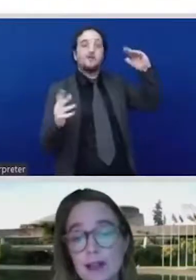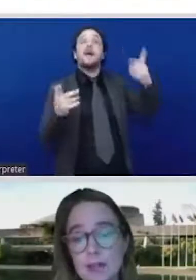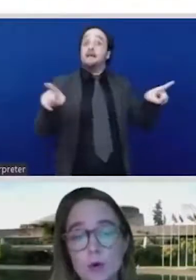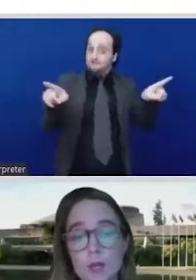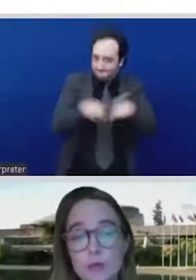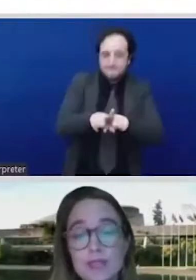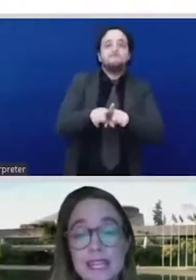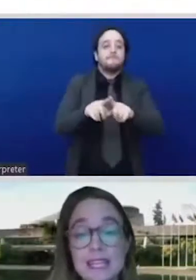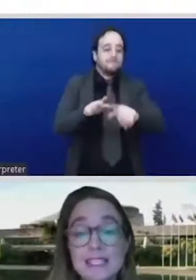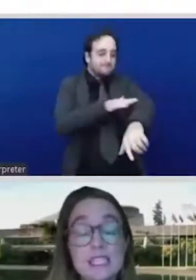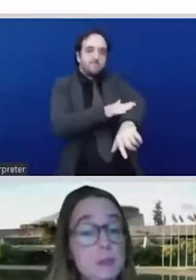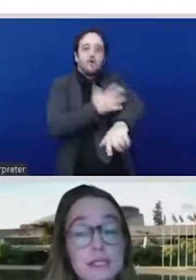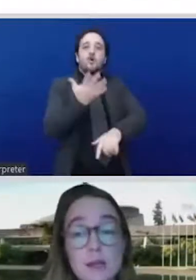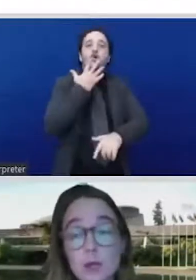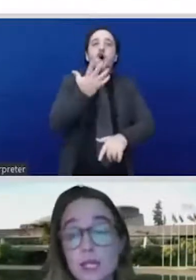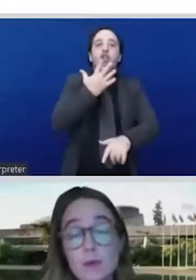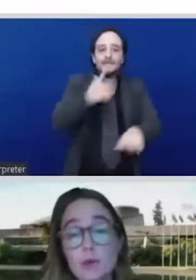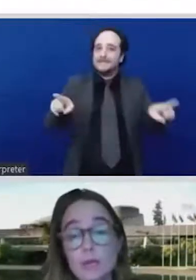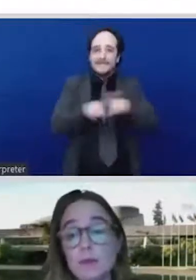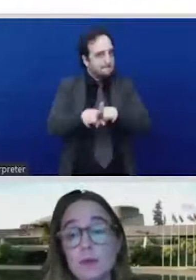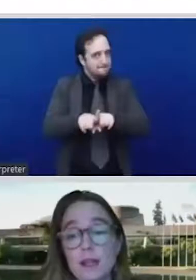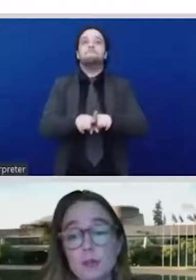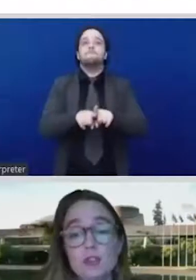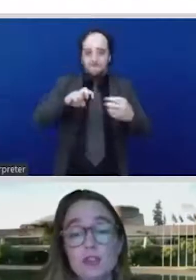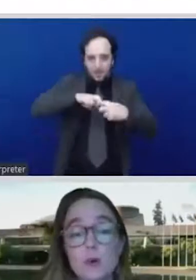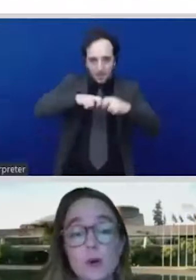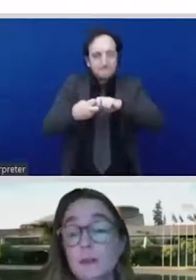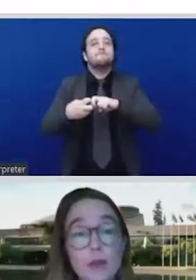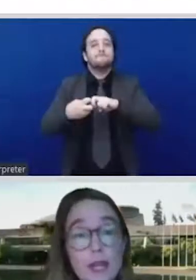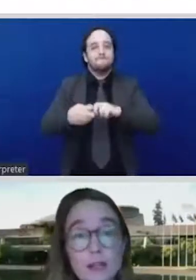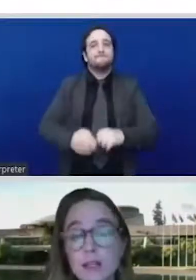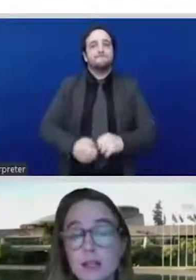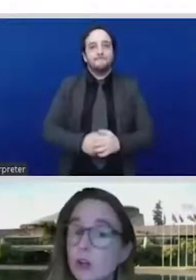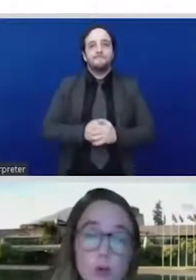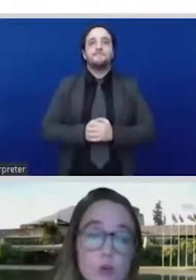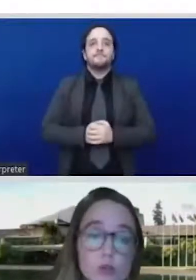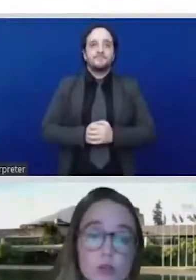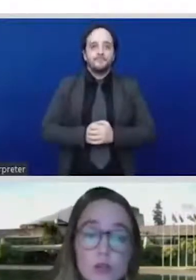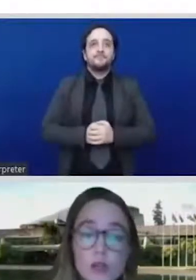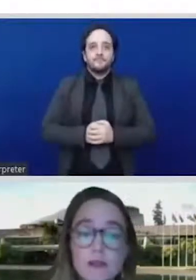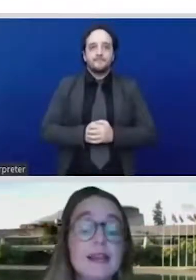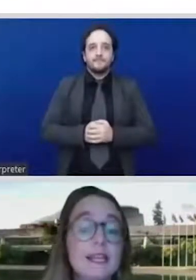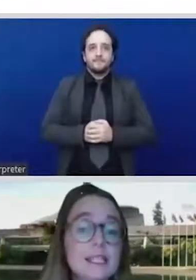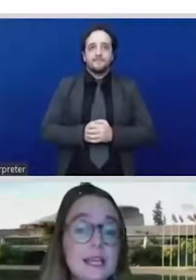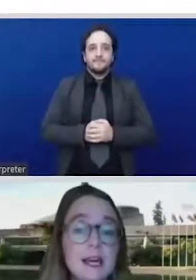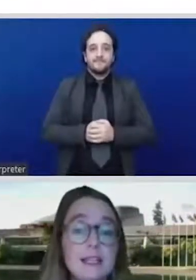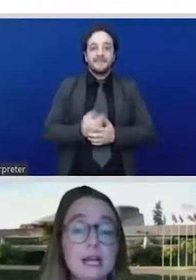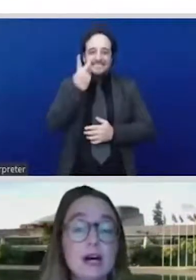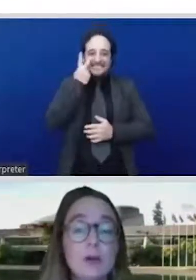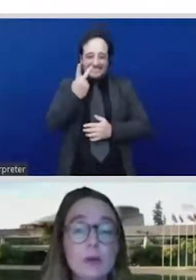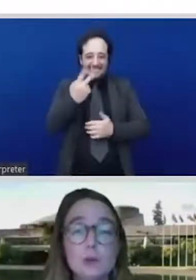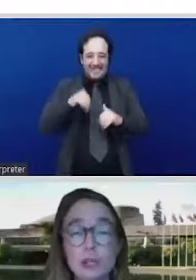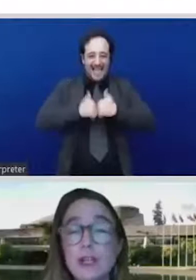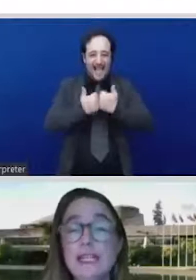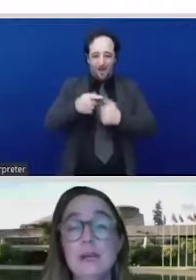del modelo. Y se expresa, por ejemplo, cuando miramos la distribución desigual del poder, de los recursos, de la riqueza, del trabajo,